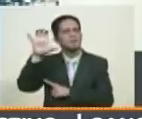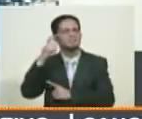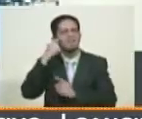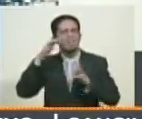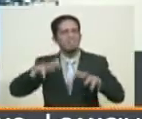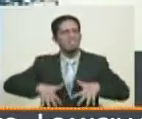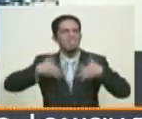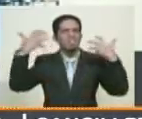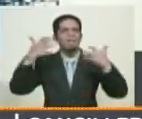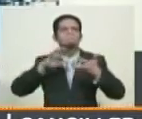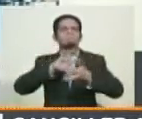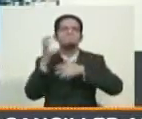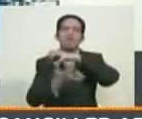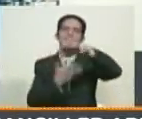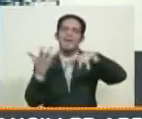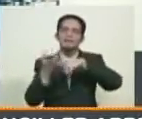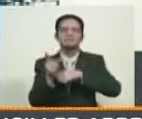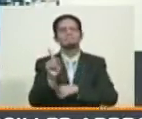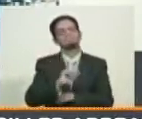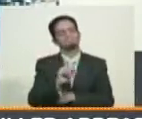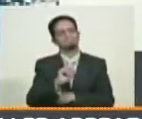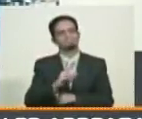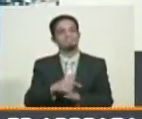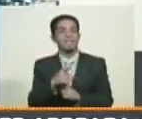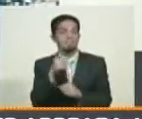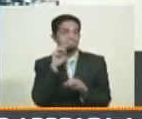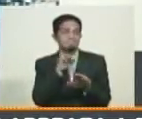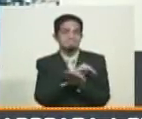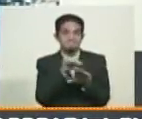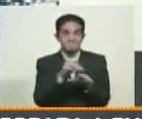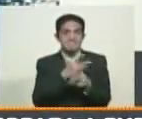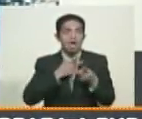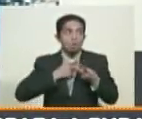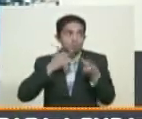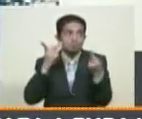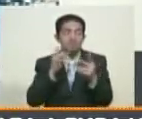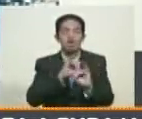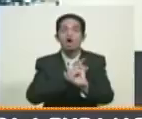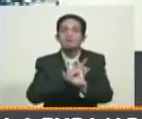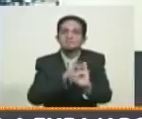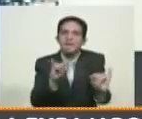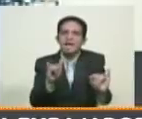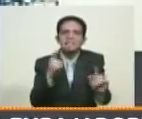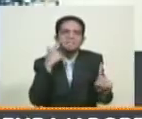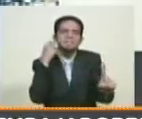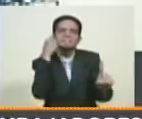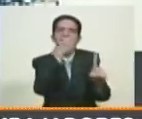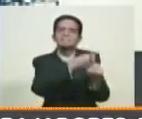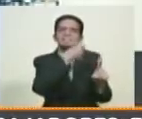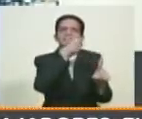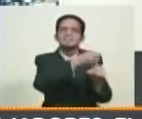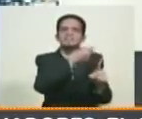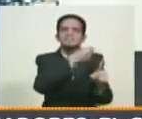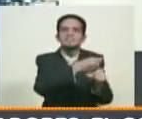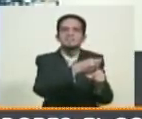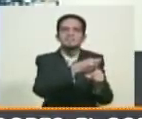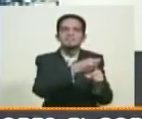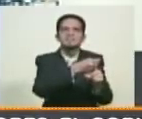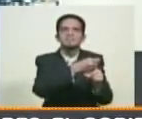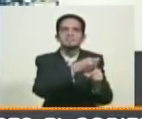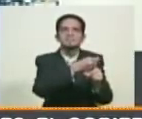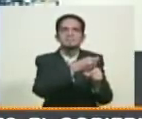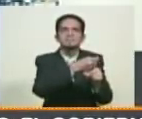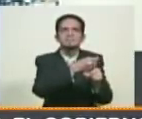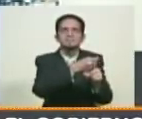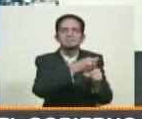va a ocurrir, porque hay un Ministerio Público ganado a perseguir de manera, obviamente, en